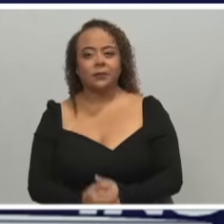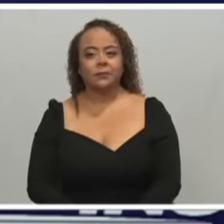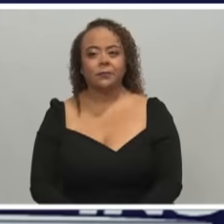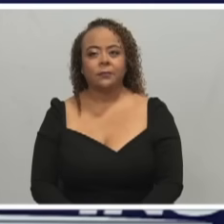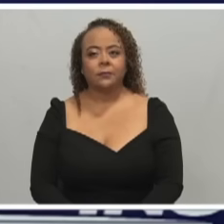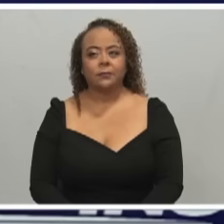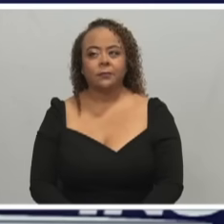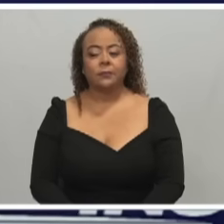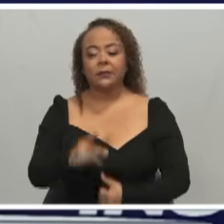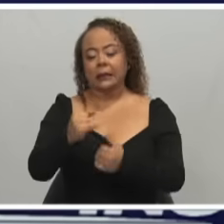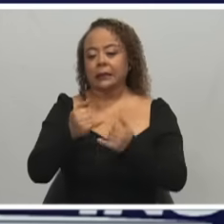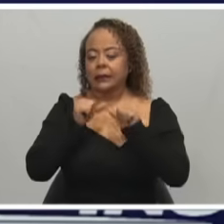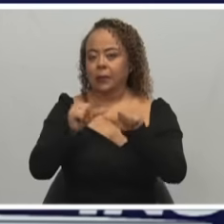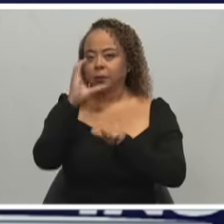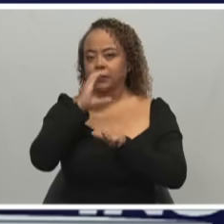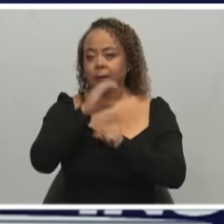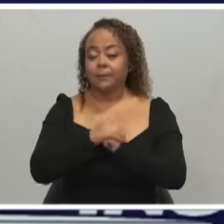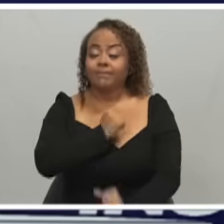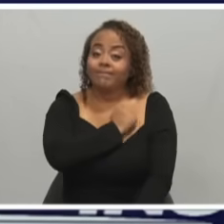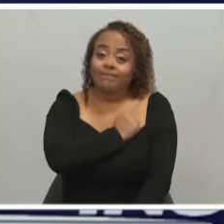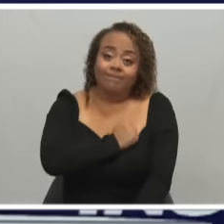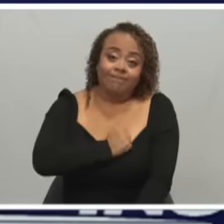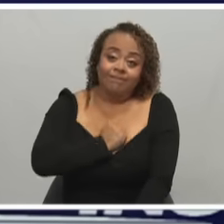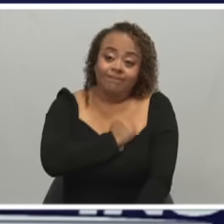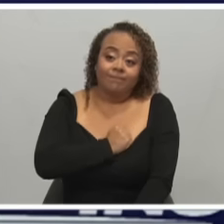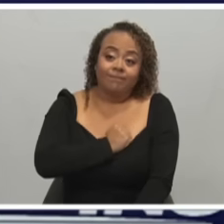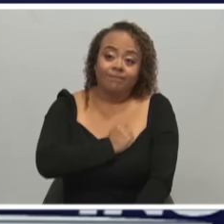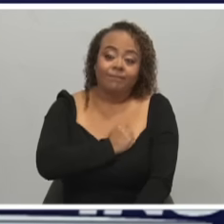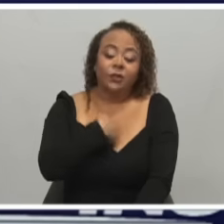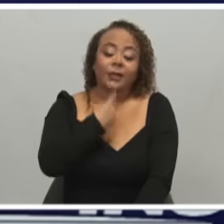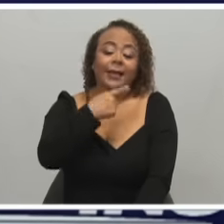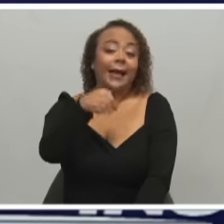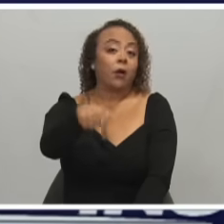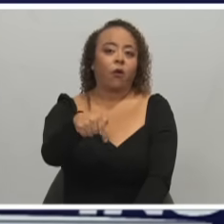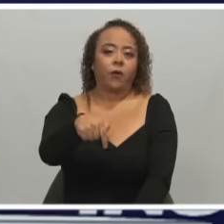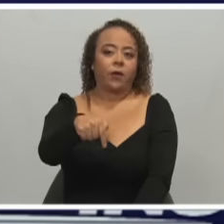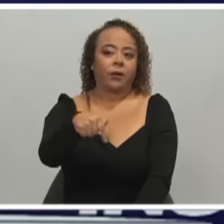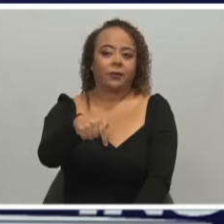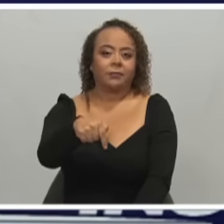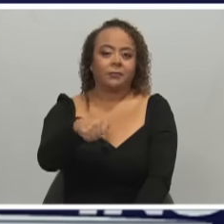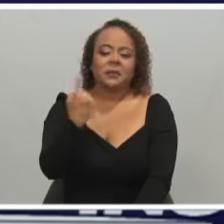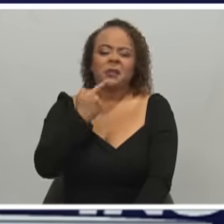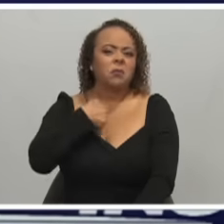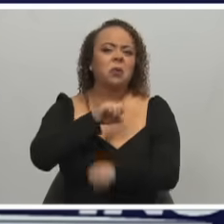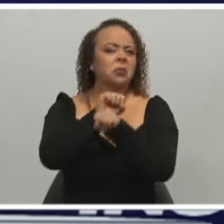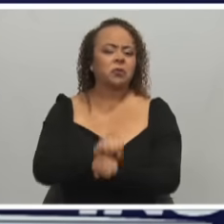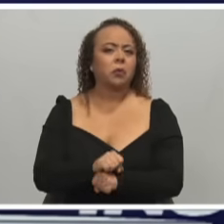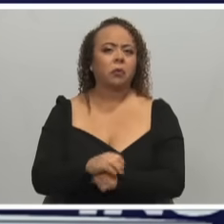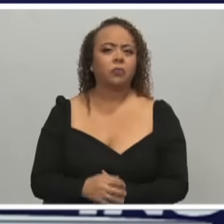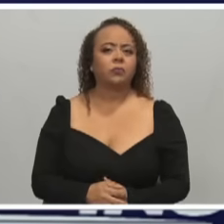estamos en esa búsqueda Lamentablemente se lo diría hoy el siempre yo